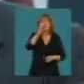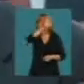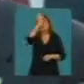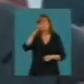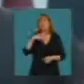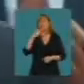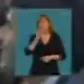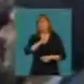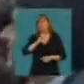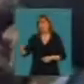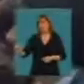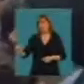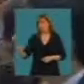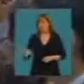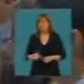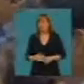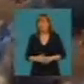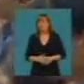lo demanden.